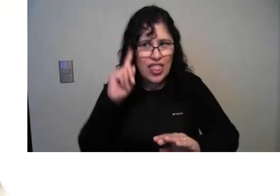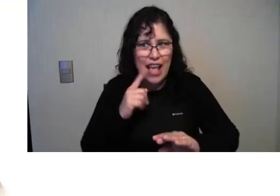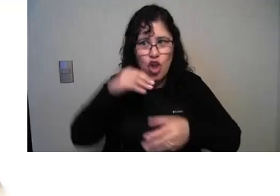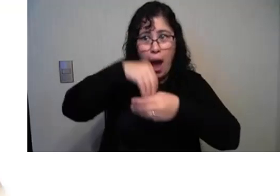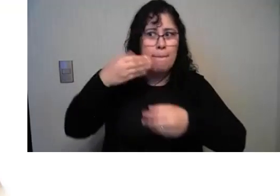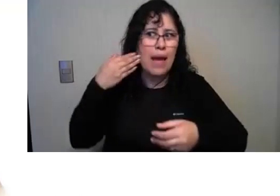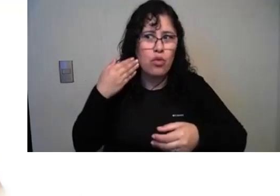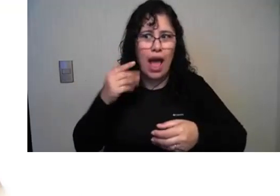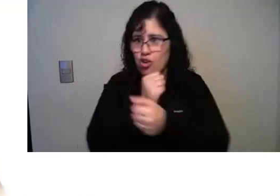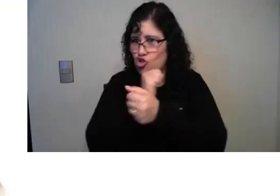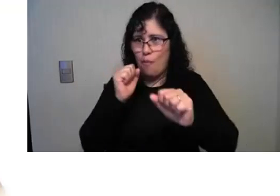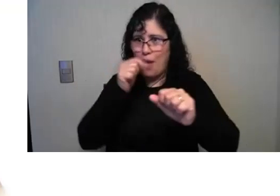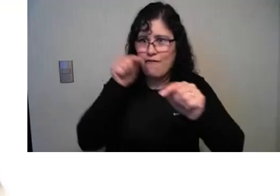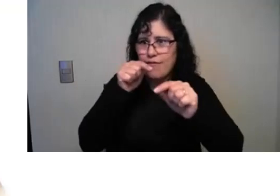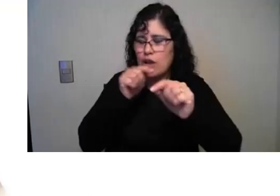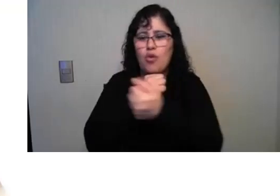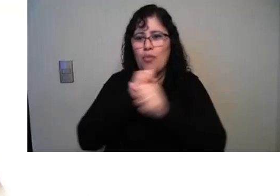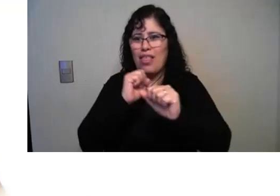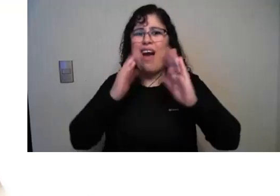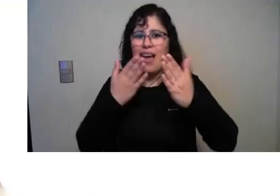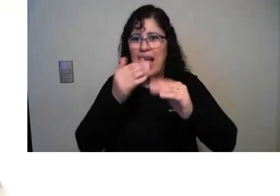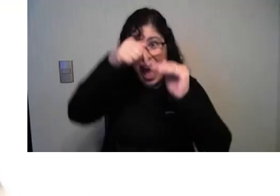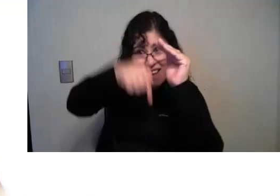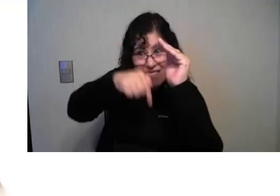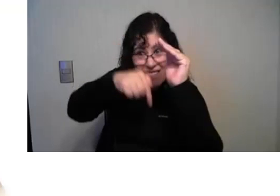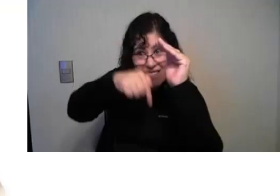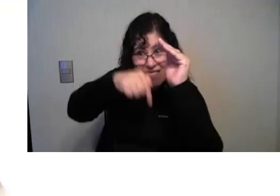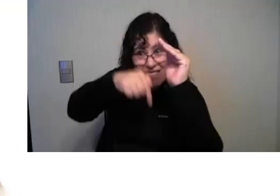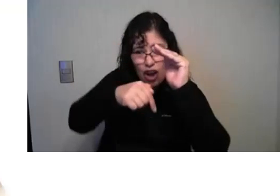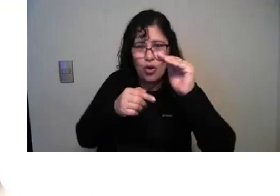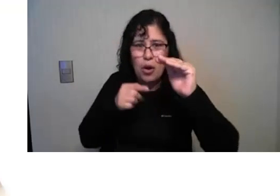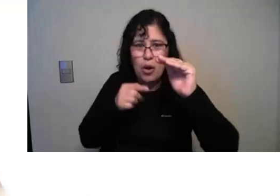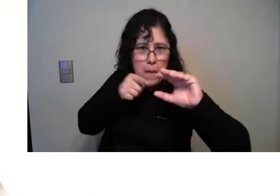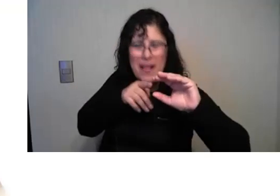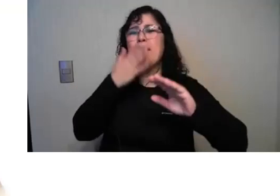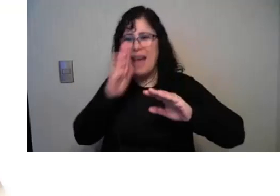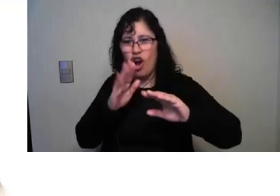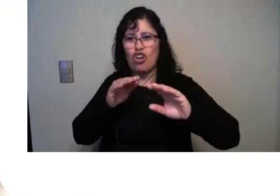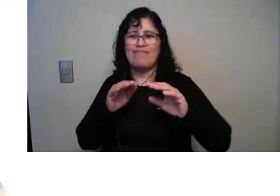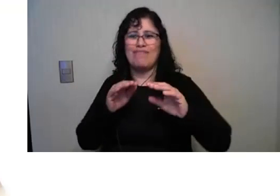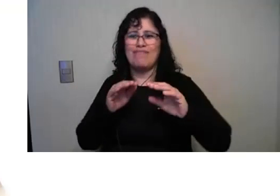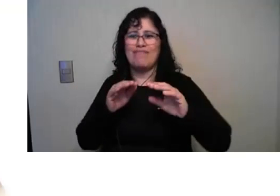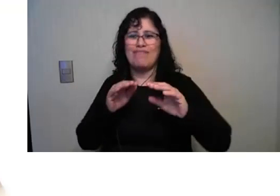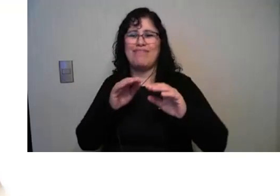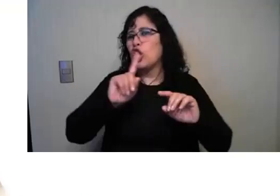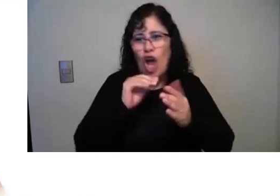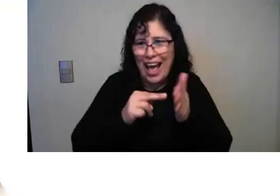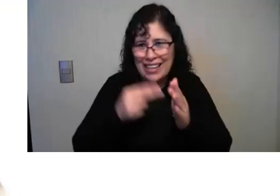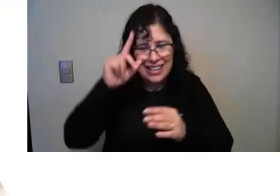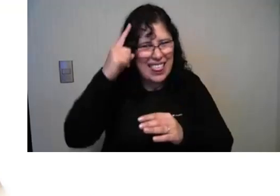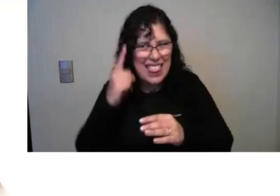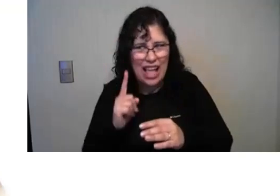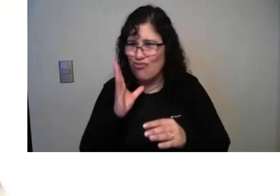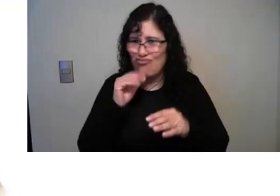sumo, puedo empujar o chocar, digamos, con una de estas